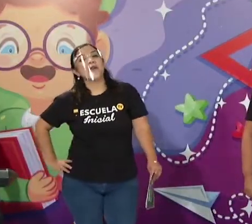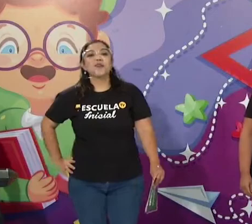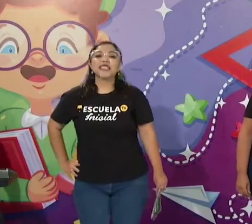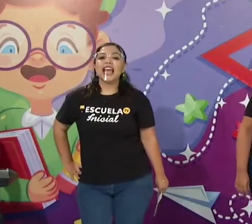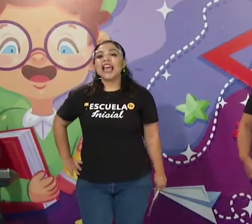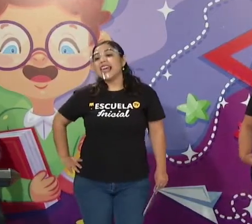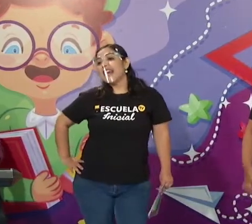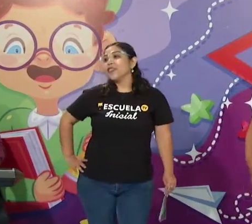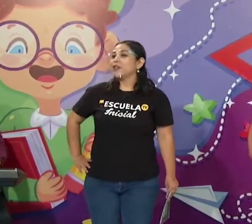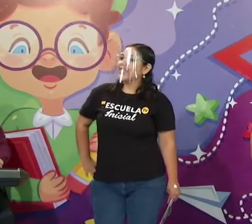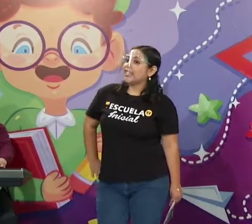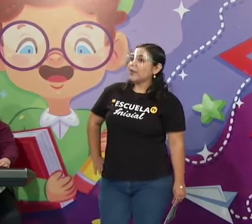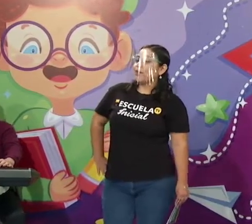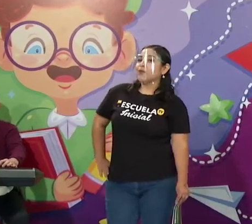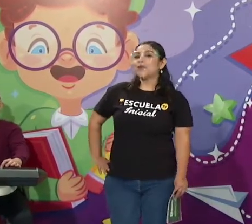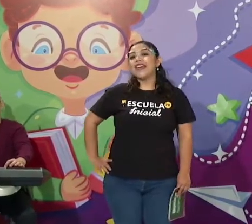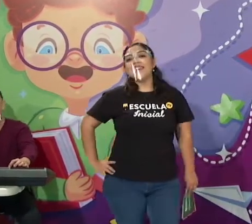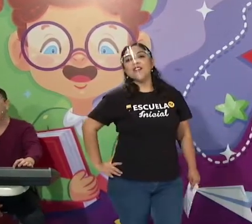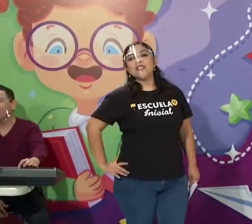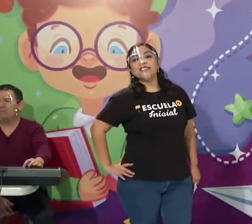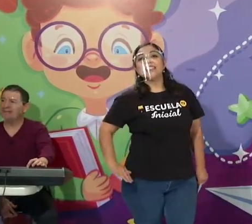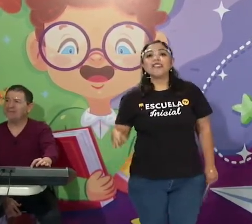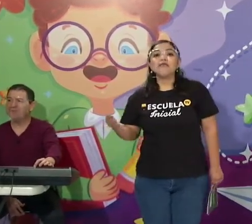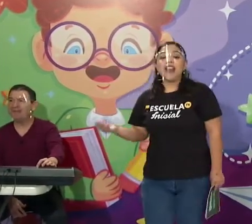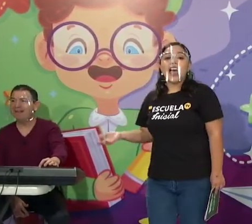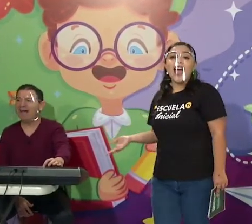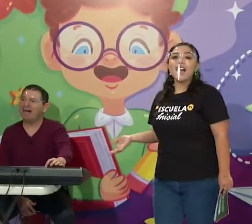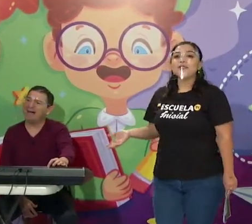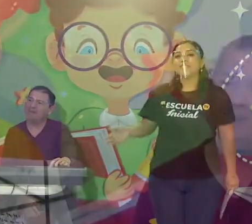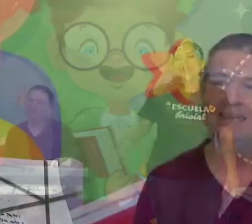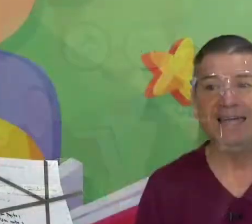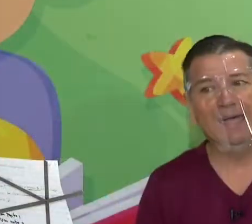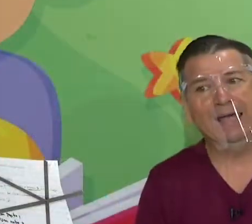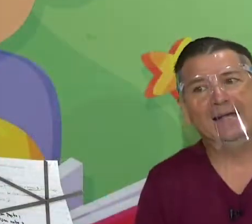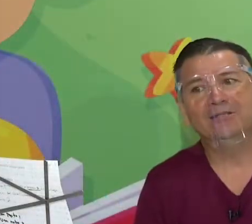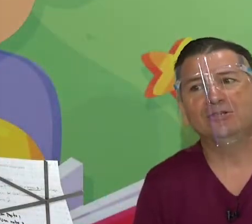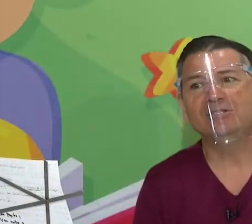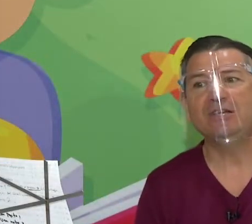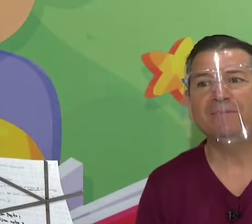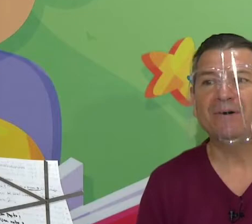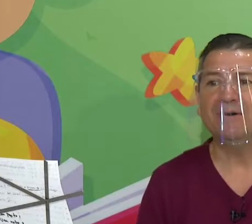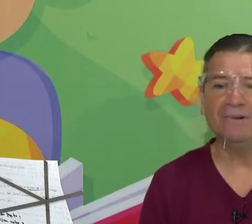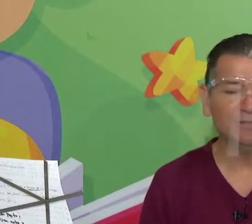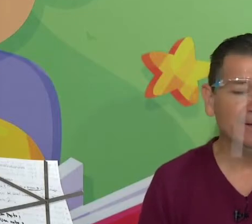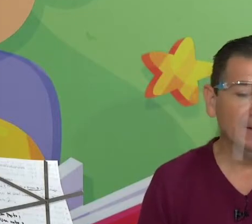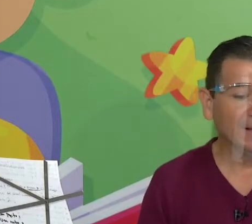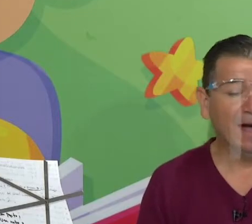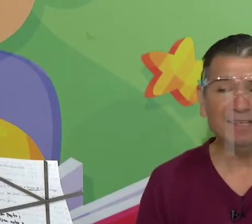Eran los tipos, me dio chispa. Eran los